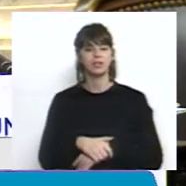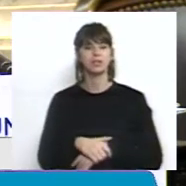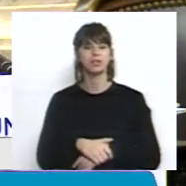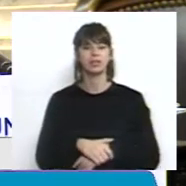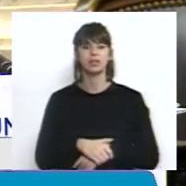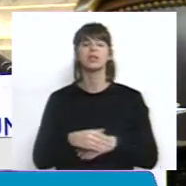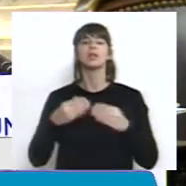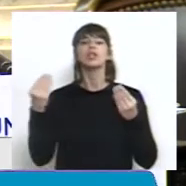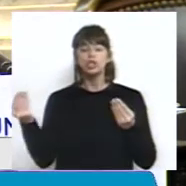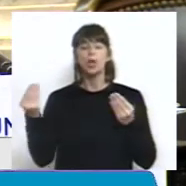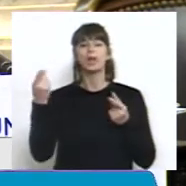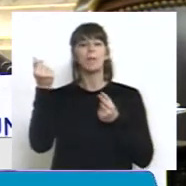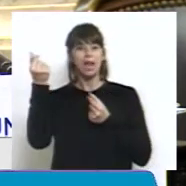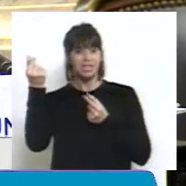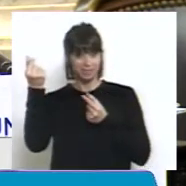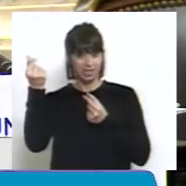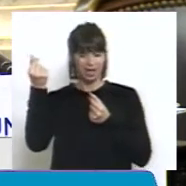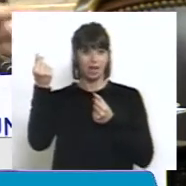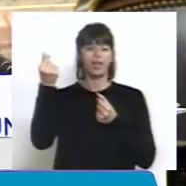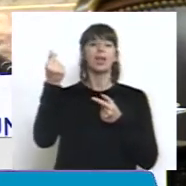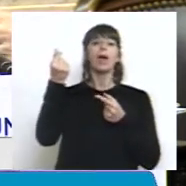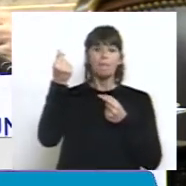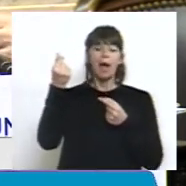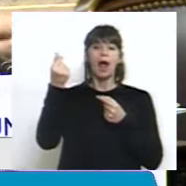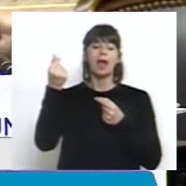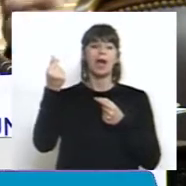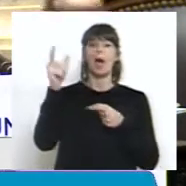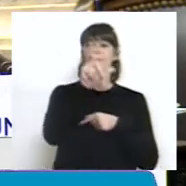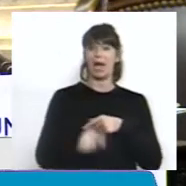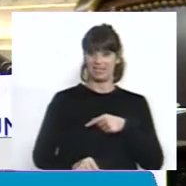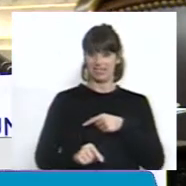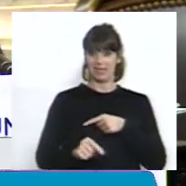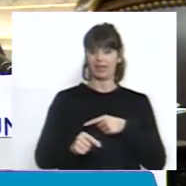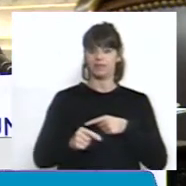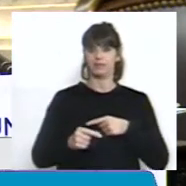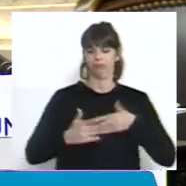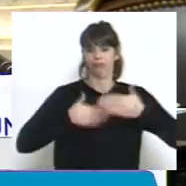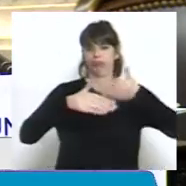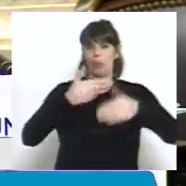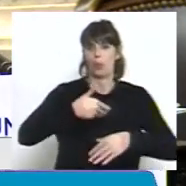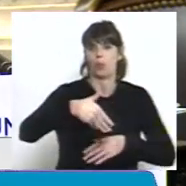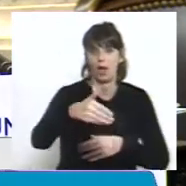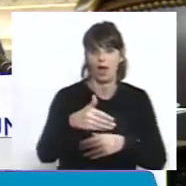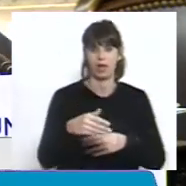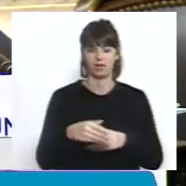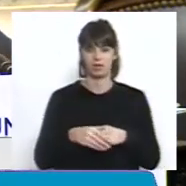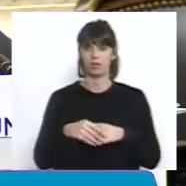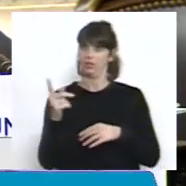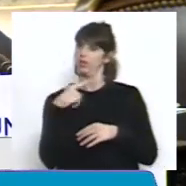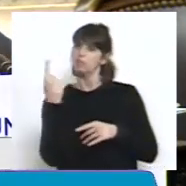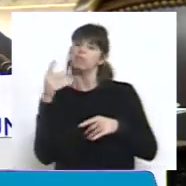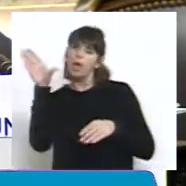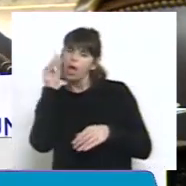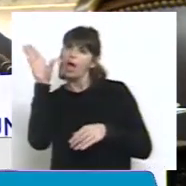los flujos netos de capitales a los mercados emergentes, ustedes ven y escuchan permanentemente que lo que hay que hacer es recomponer